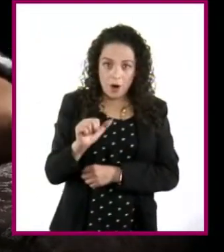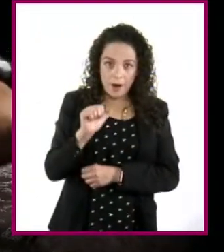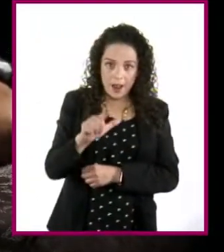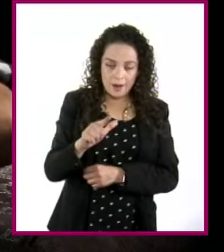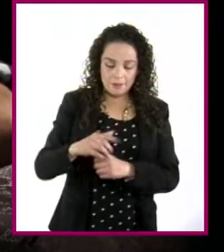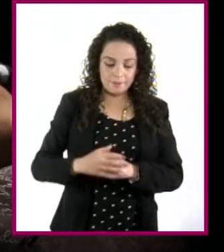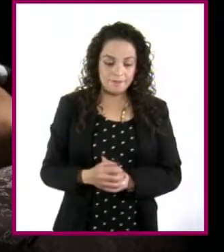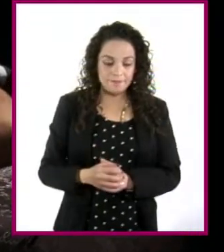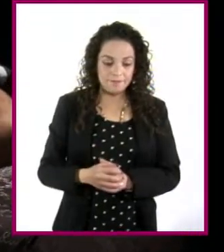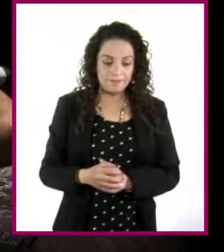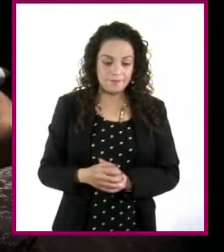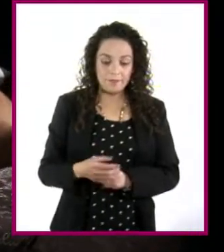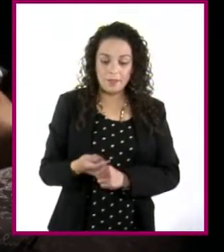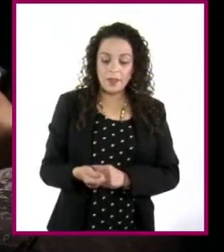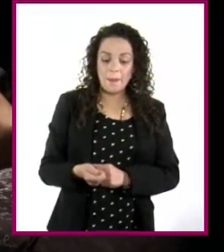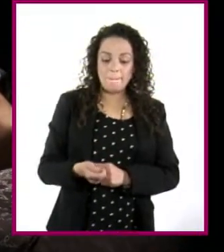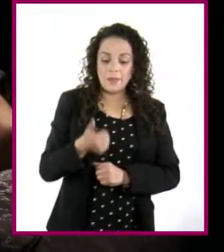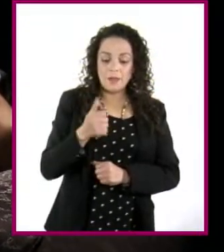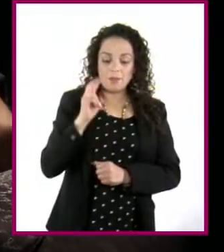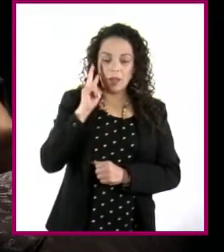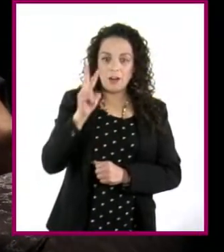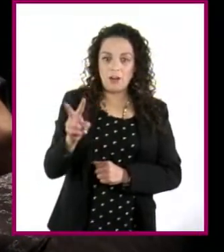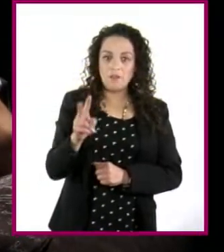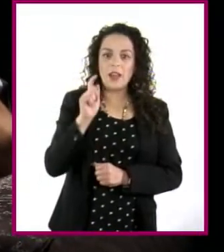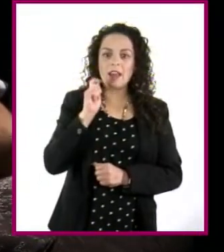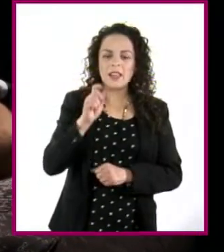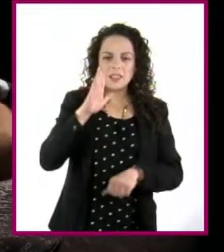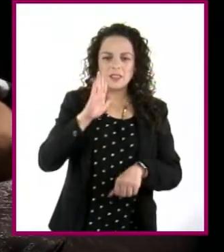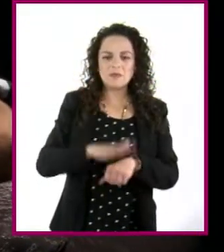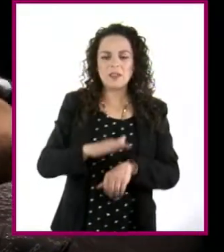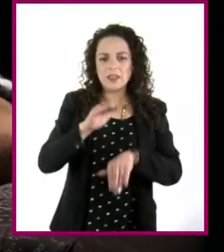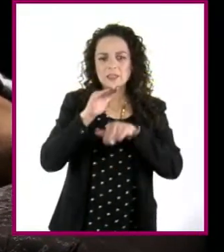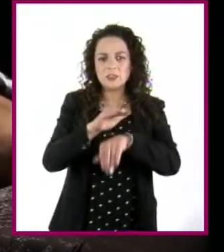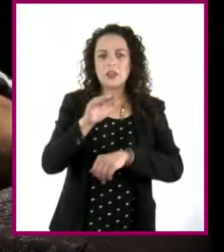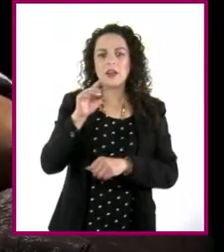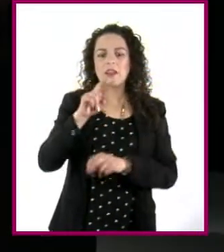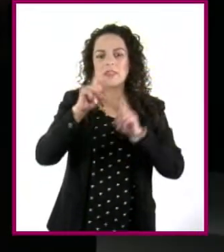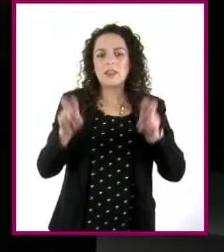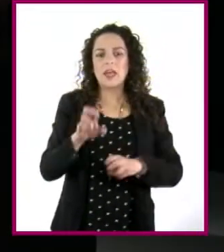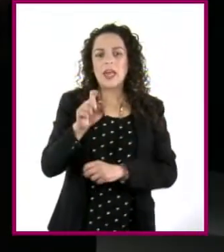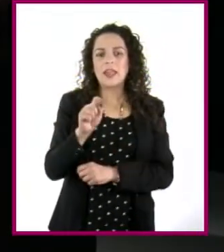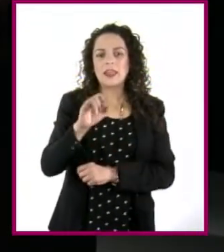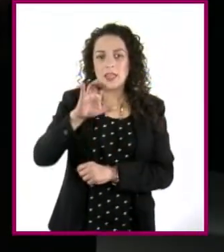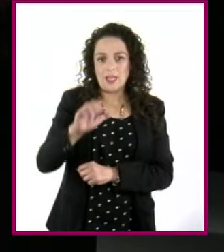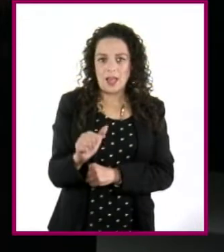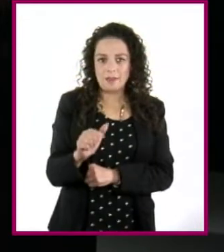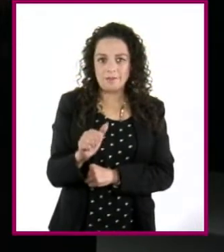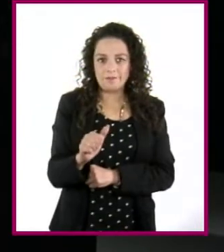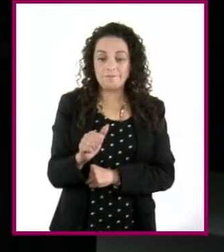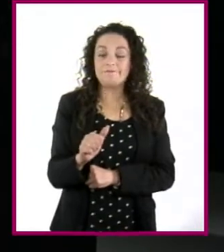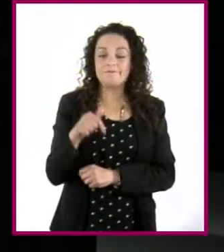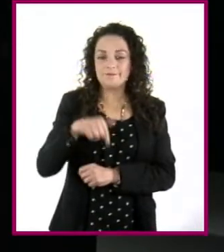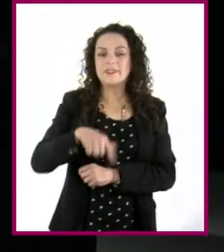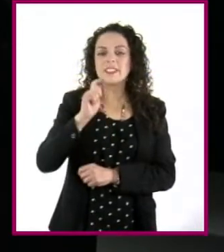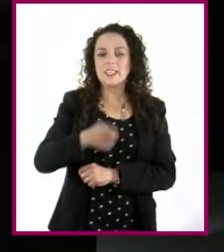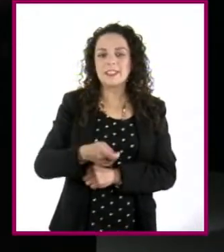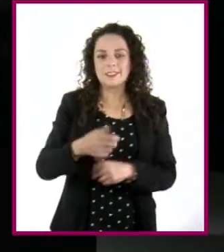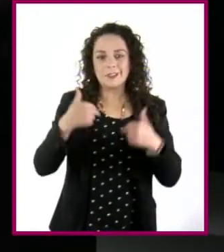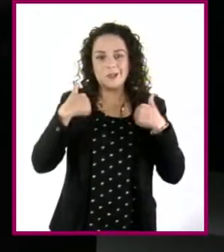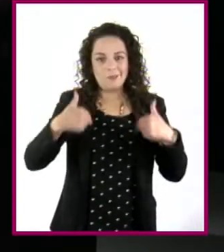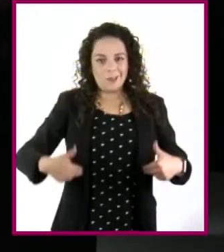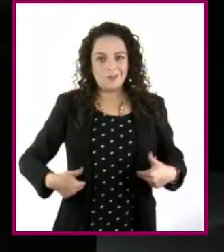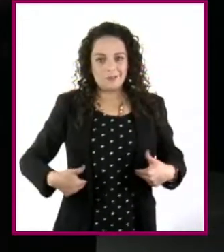Emiliano, te invito a que descubramos un poco más sobre la ética y sus planteamientos. Esto es